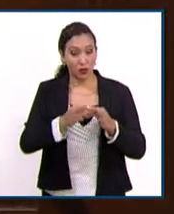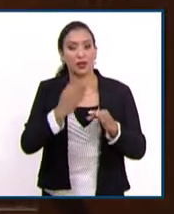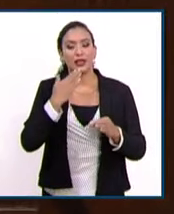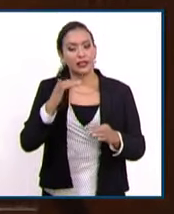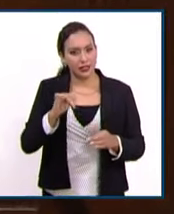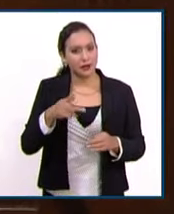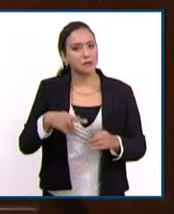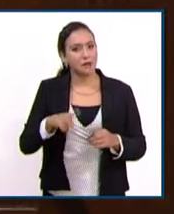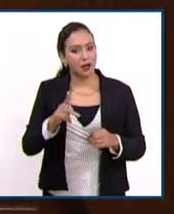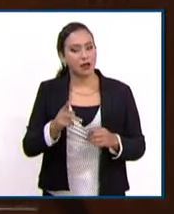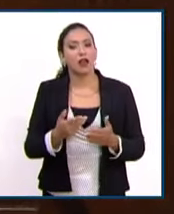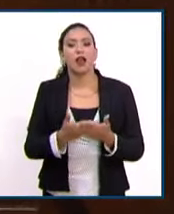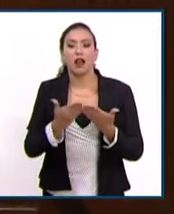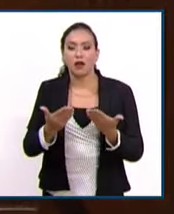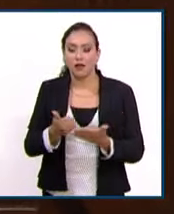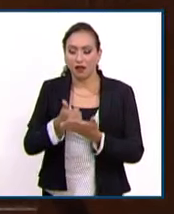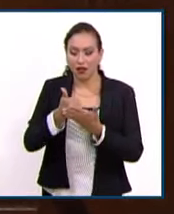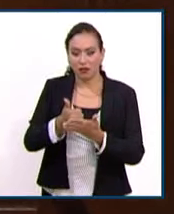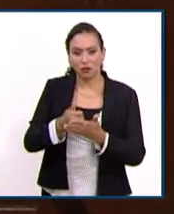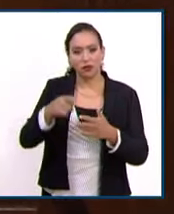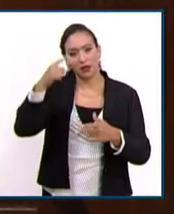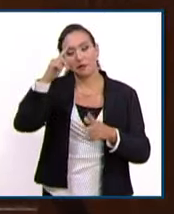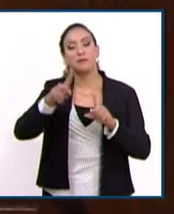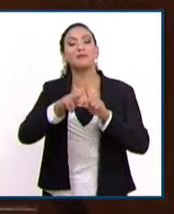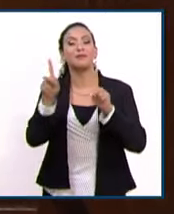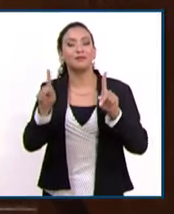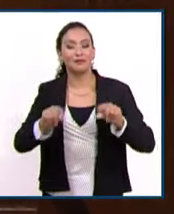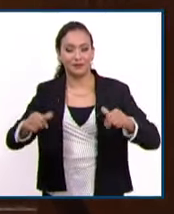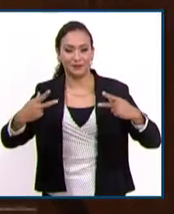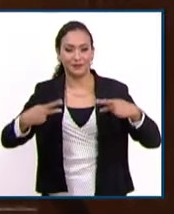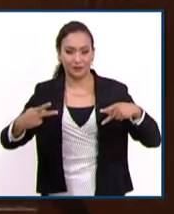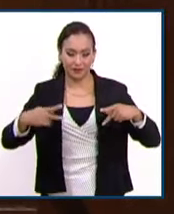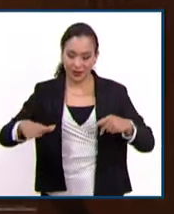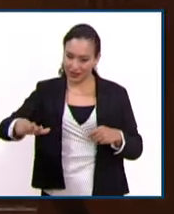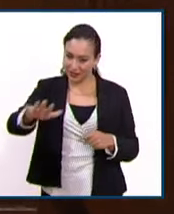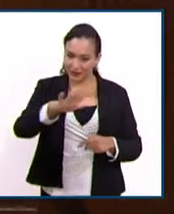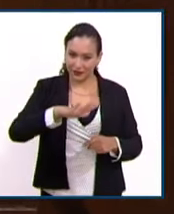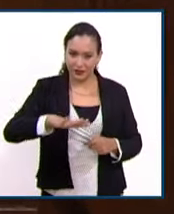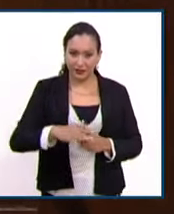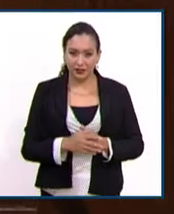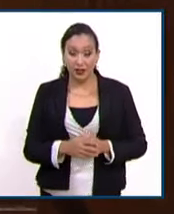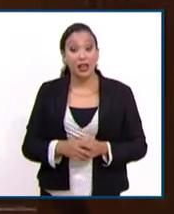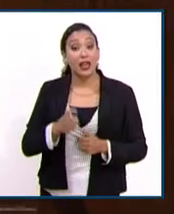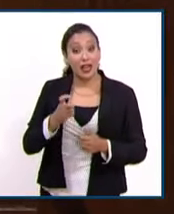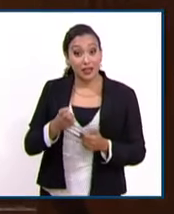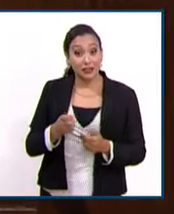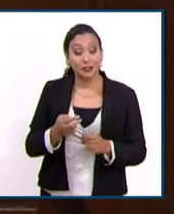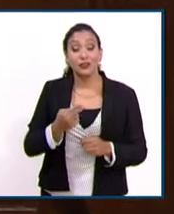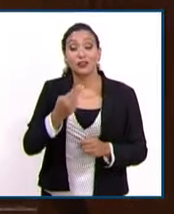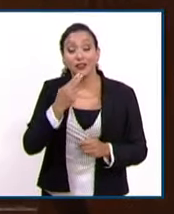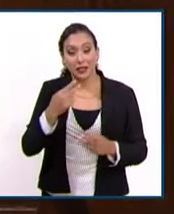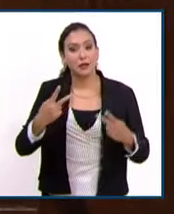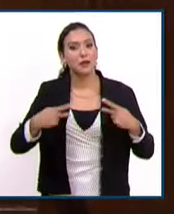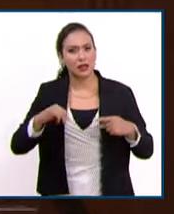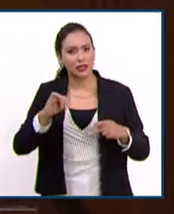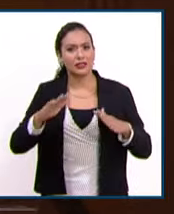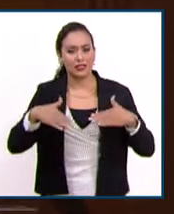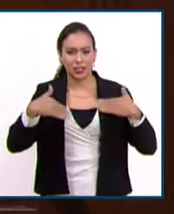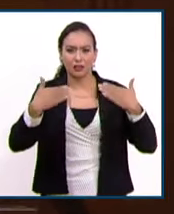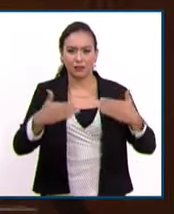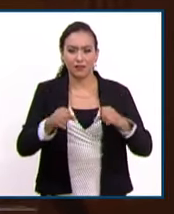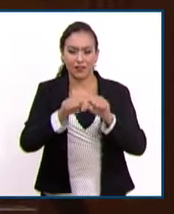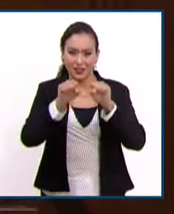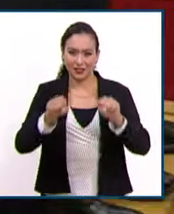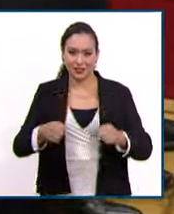se construye la paz y la estabilidad social. Esto define la confianza de la sociedad en el